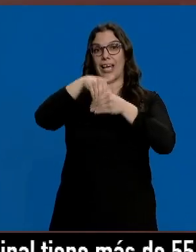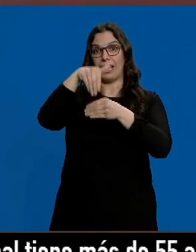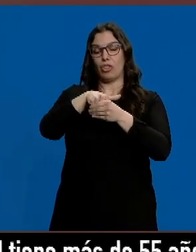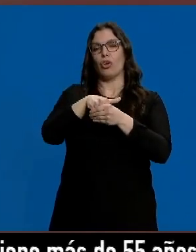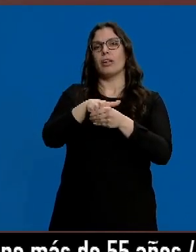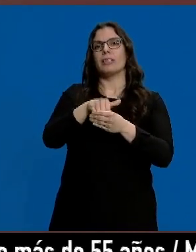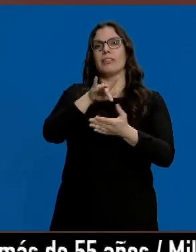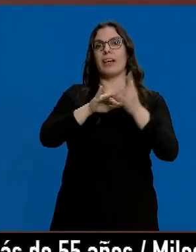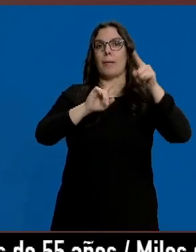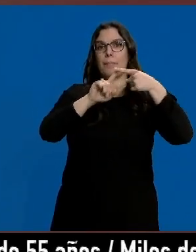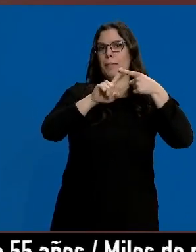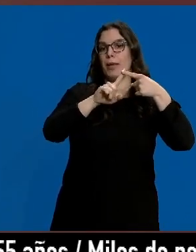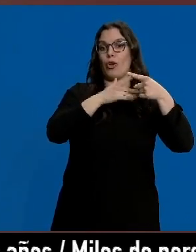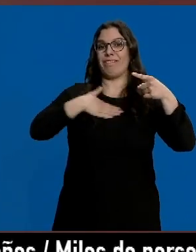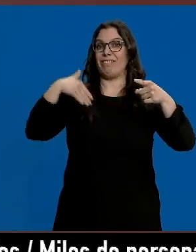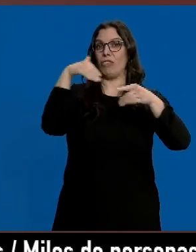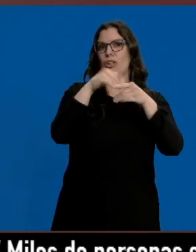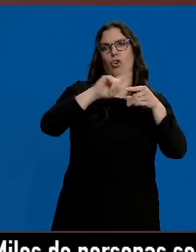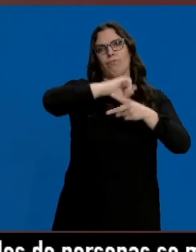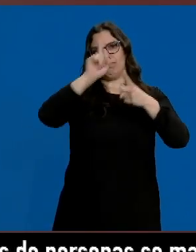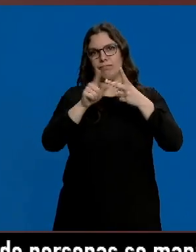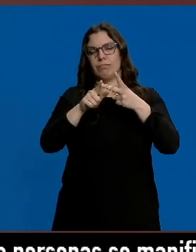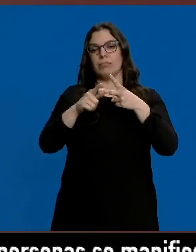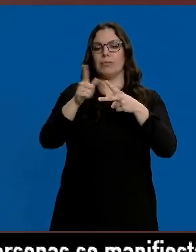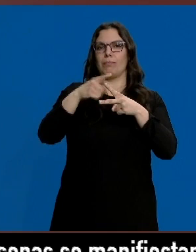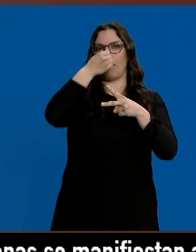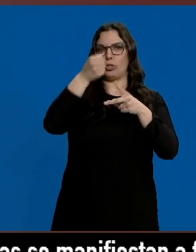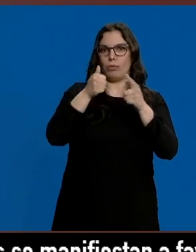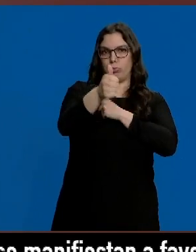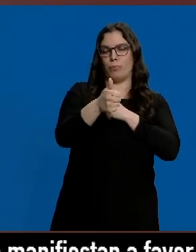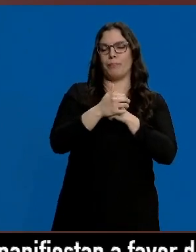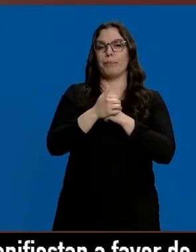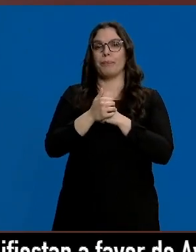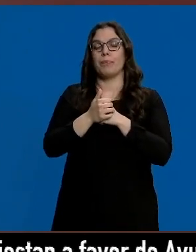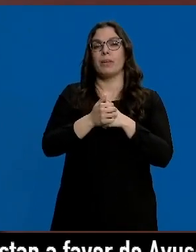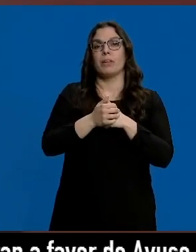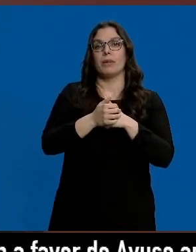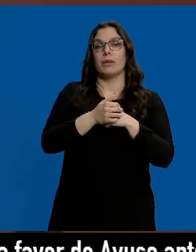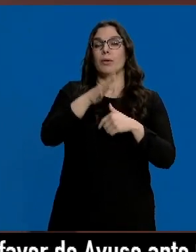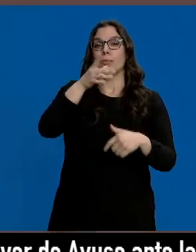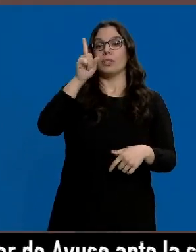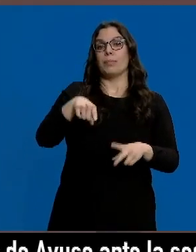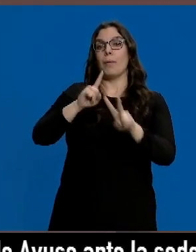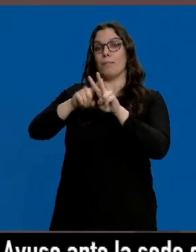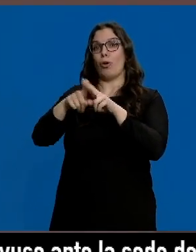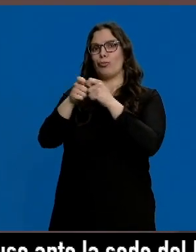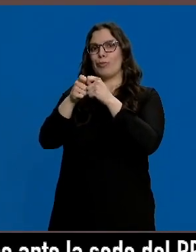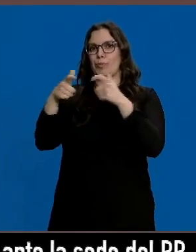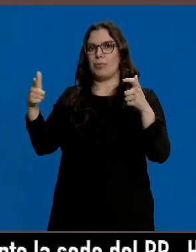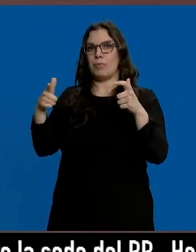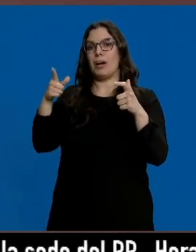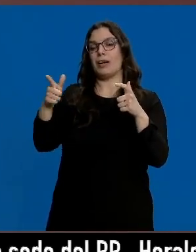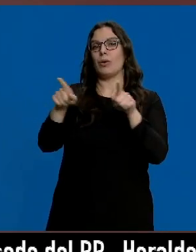así la primera posición en intención de voto que le daban hasta ahora muchos estudios. Y no solo eso, porque Vox crecería hasta reducir